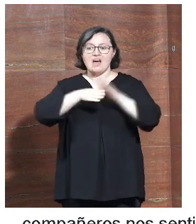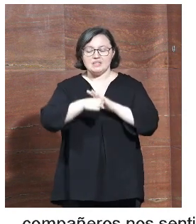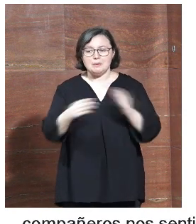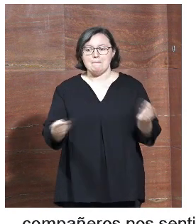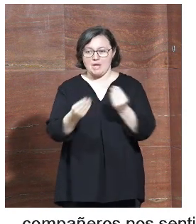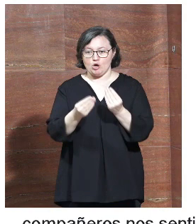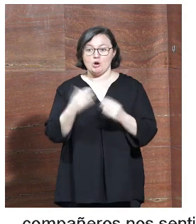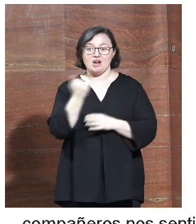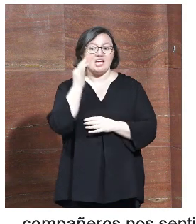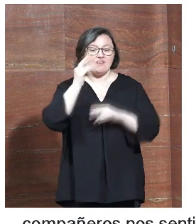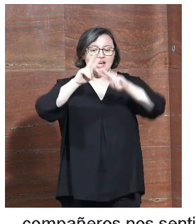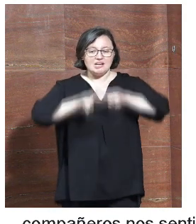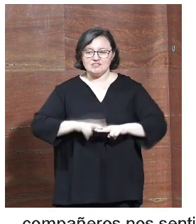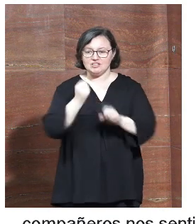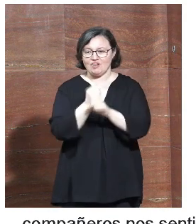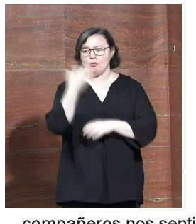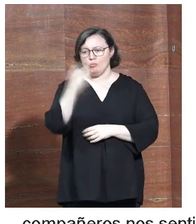nuestro trabajo.